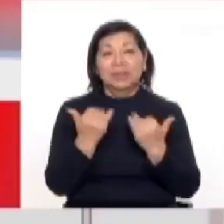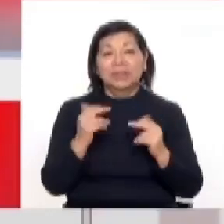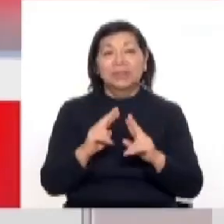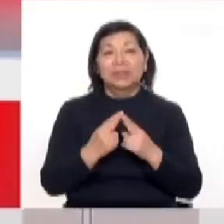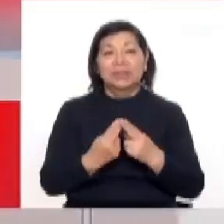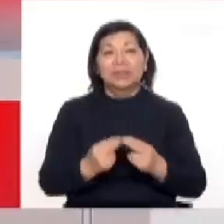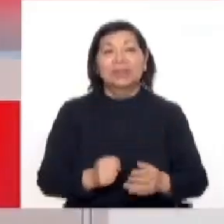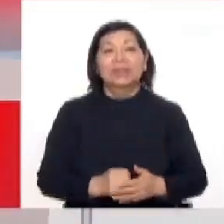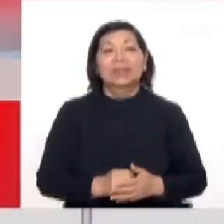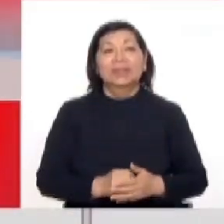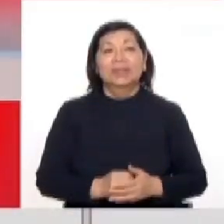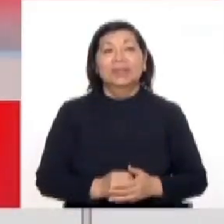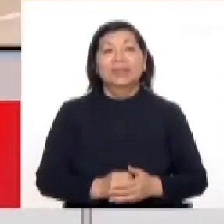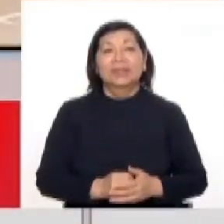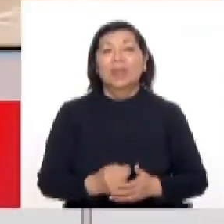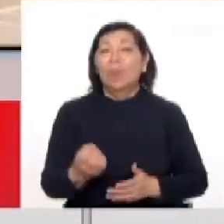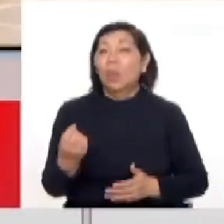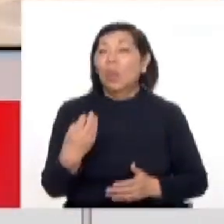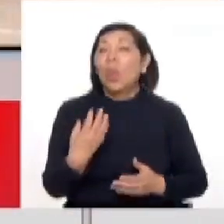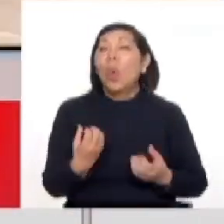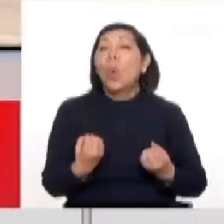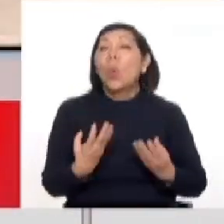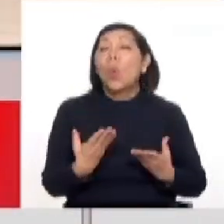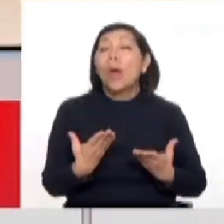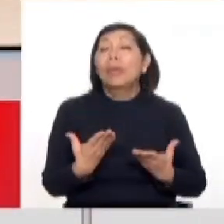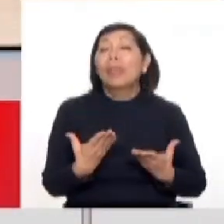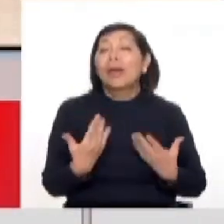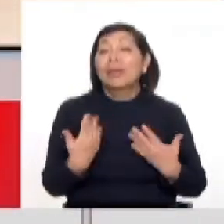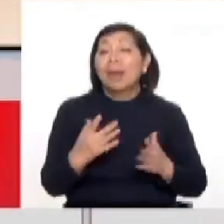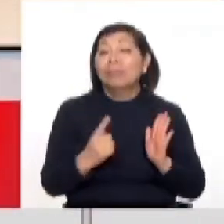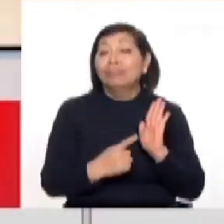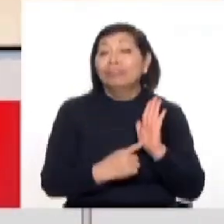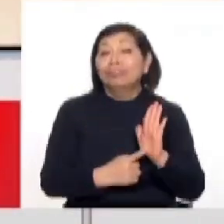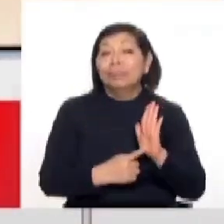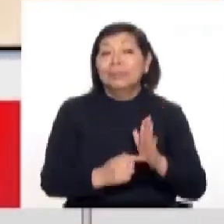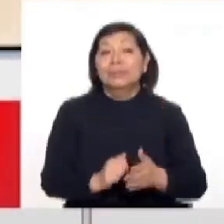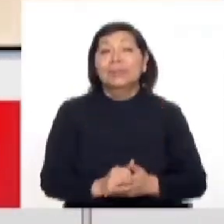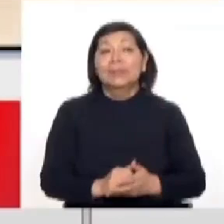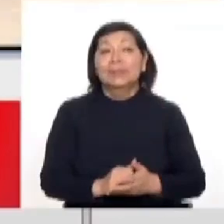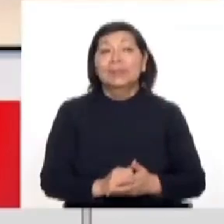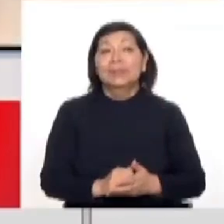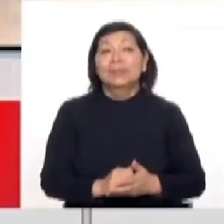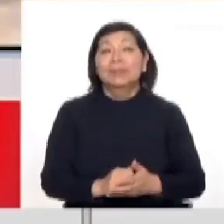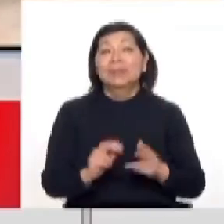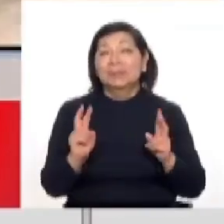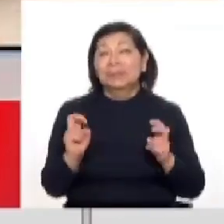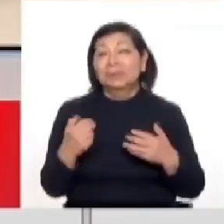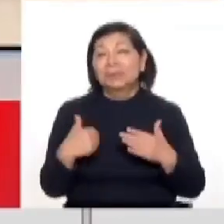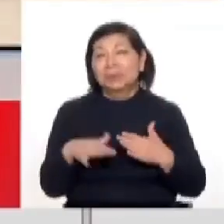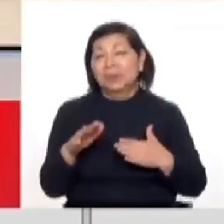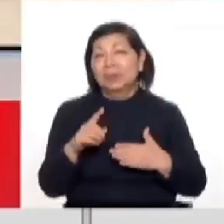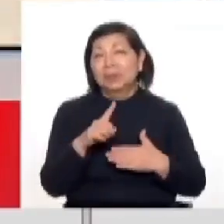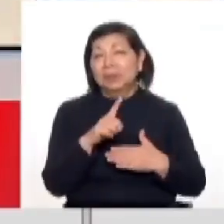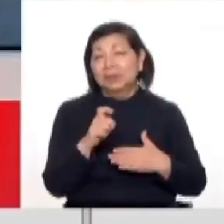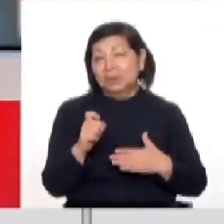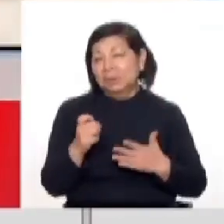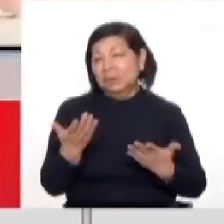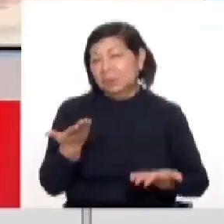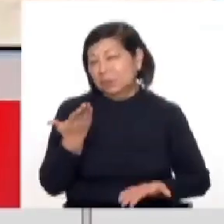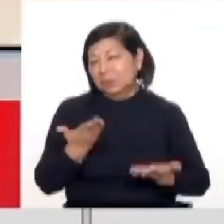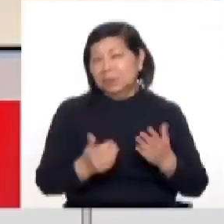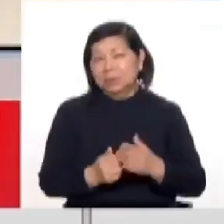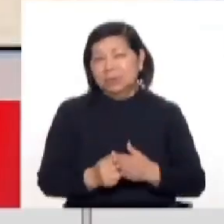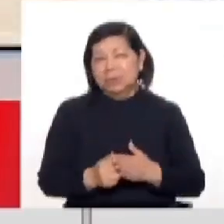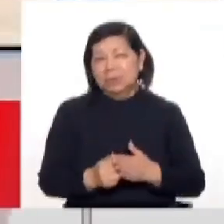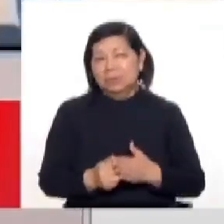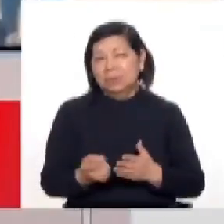torneo. Así es. Leonardo, cuéntame, ¿en cuántos torneos ya te has presentado? Tengo ya más de 100 torneos, más de